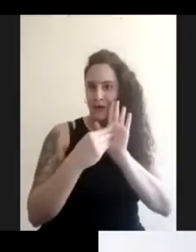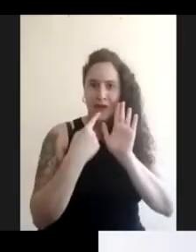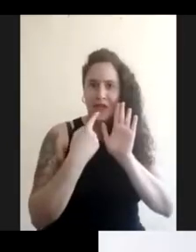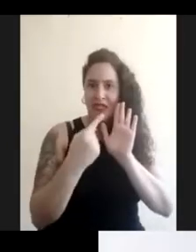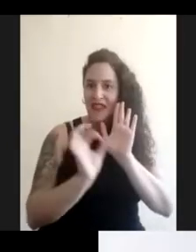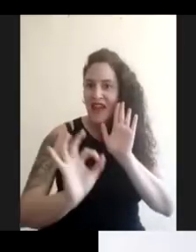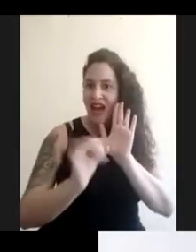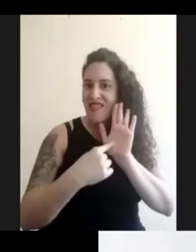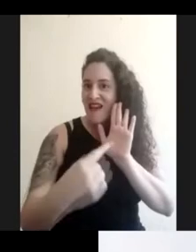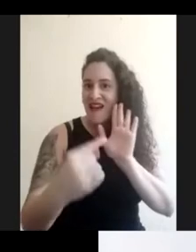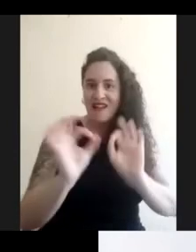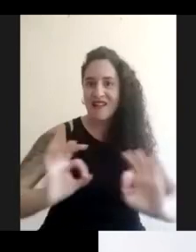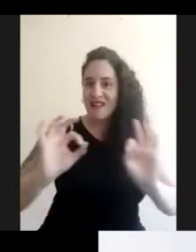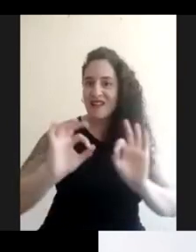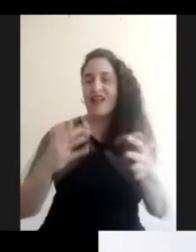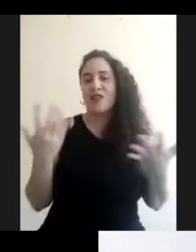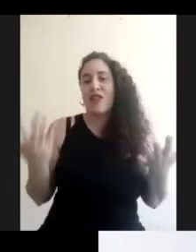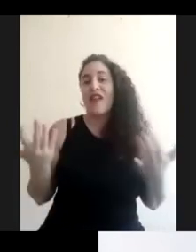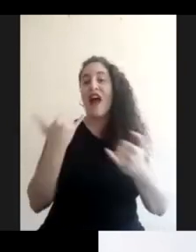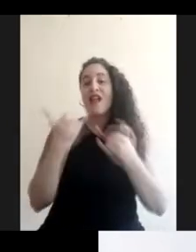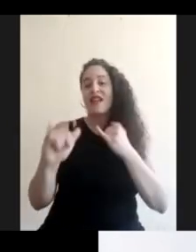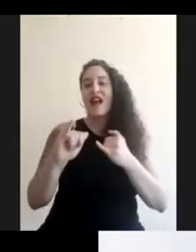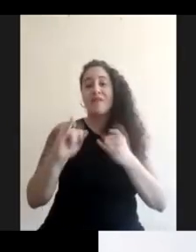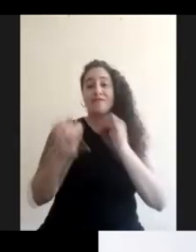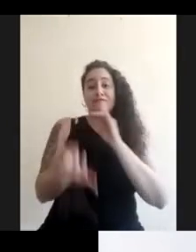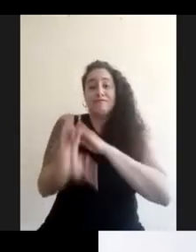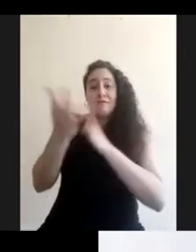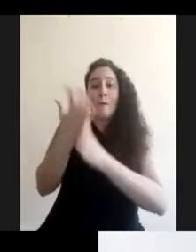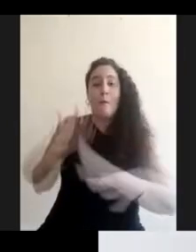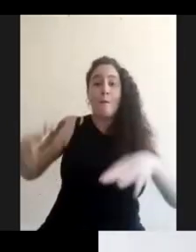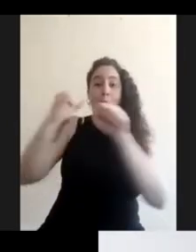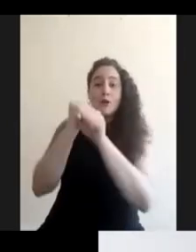con lo cual se crean bolsas de empleo y